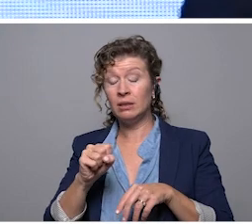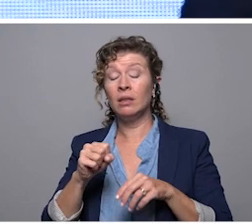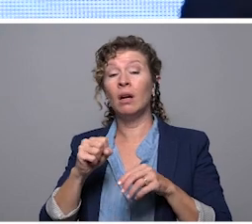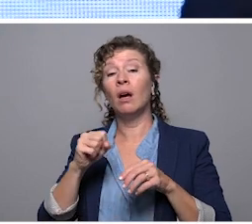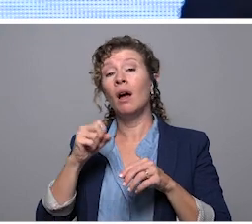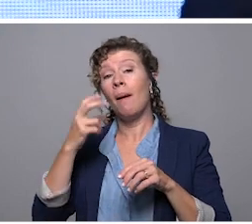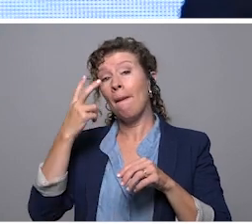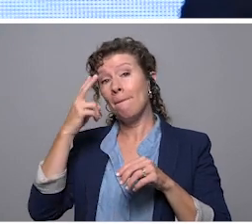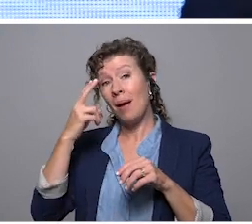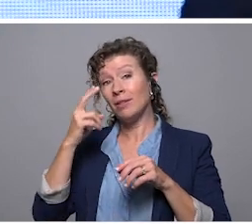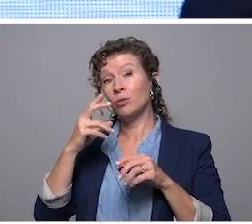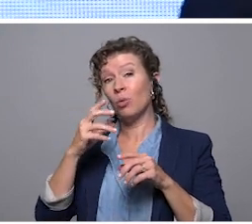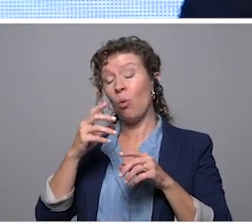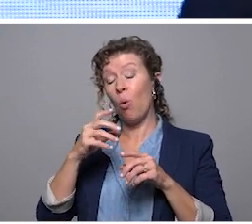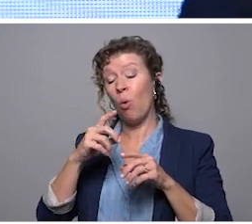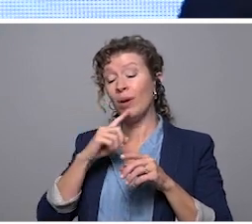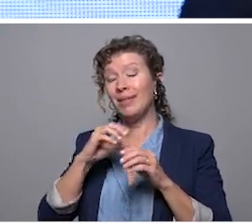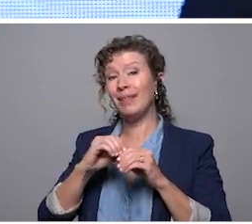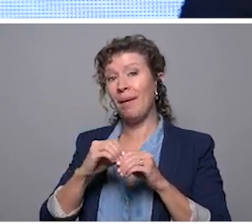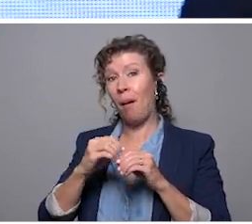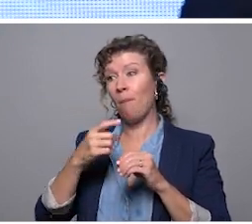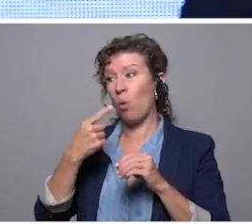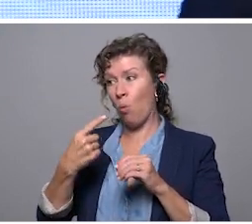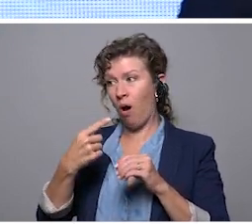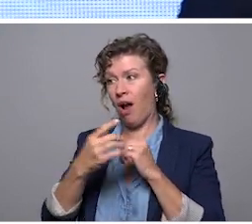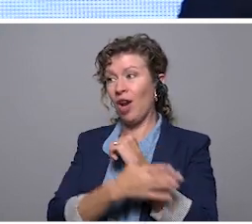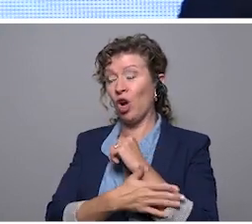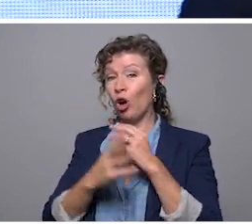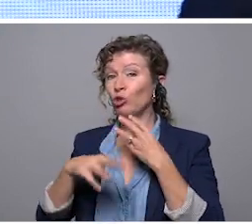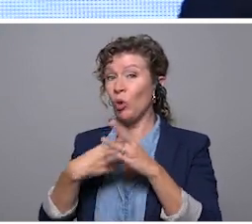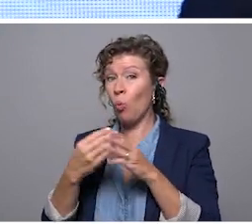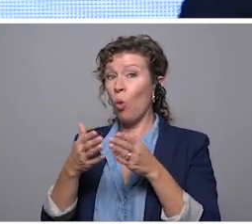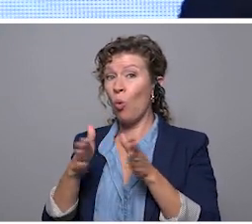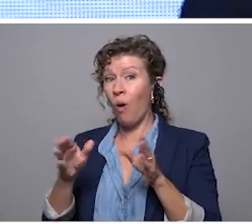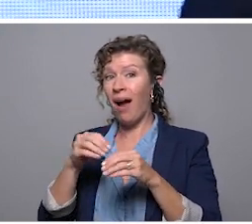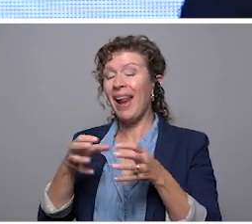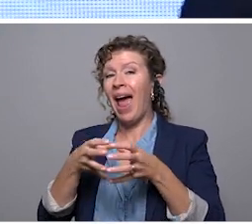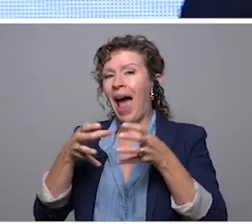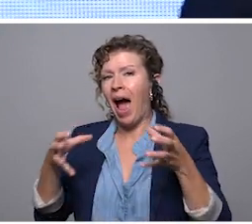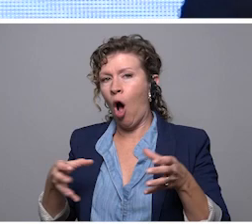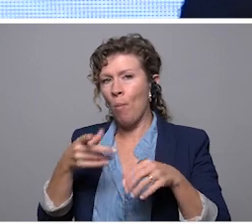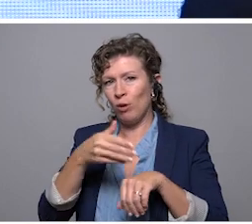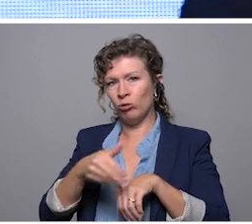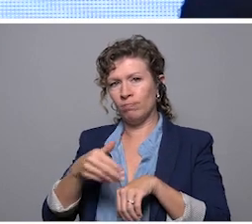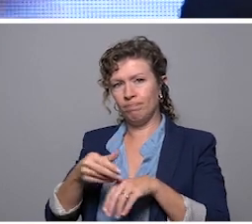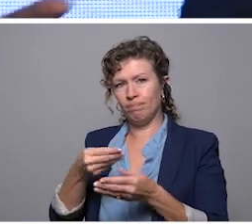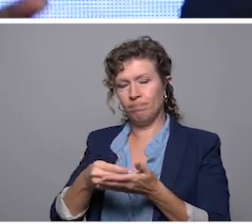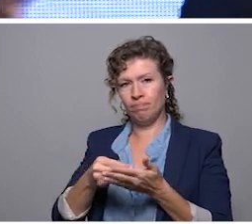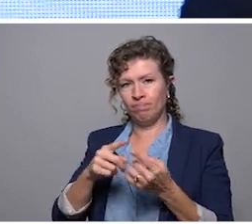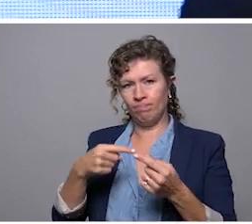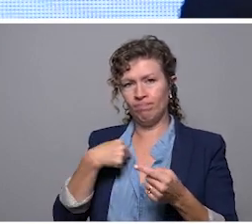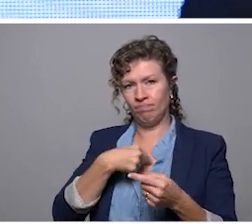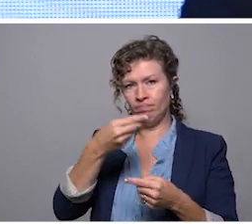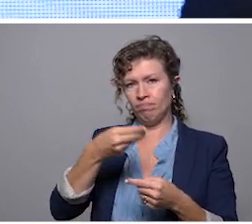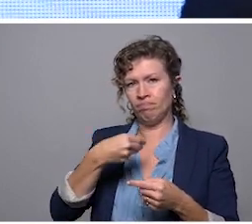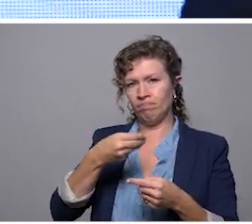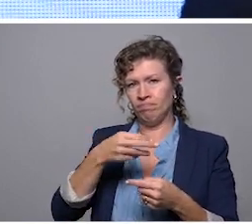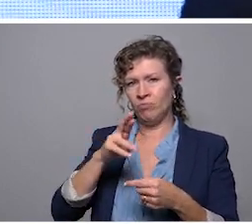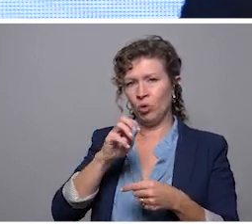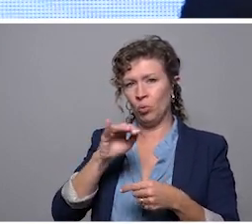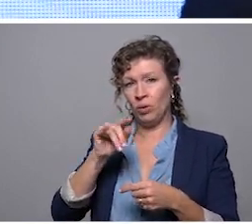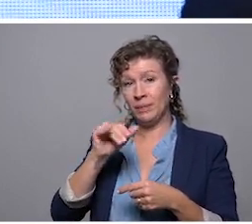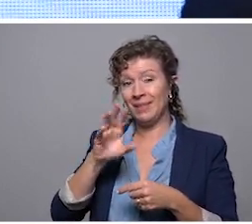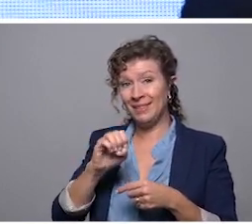monto de remesas pero no hay remesas sin comunicación y ahora lo que la gente Busca Pues es que el mismo